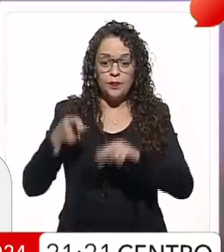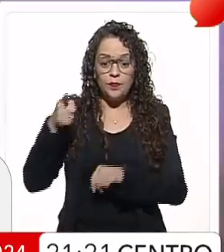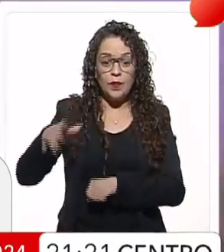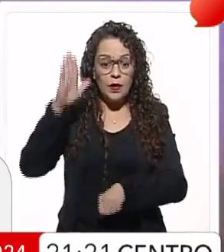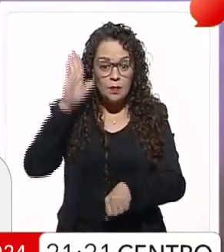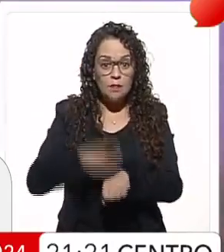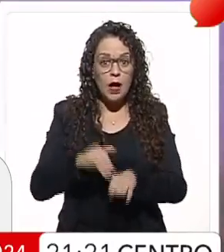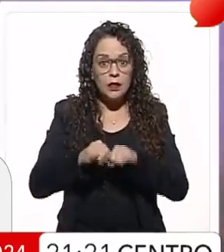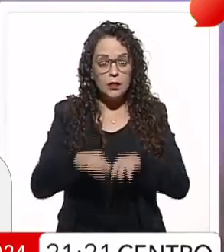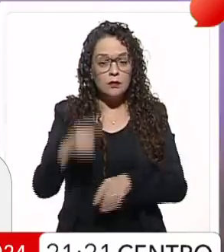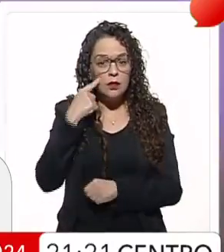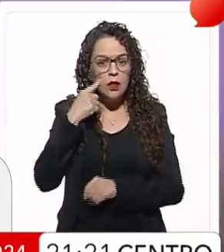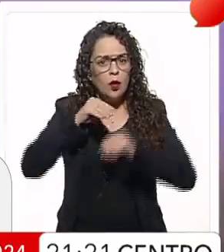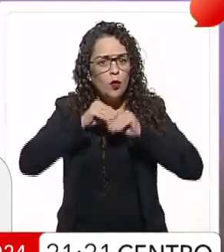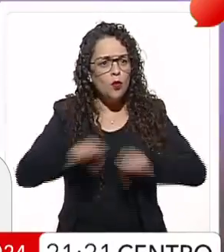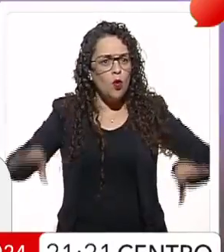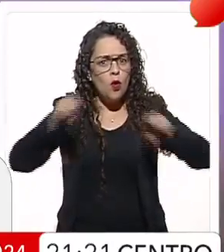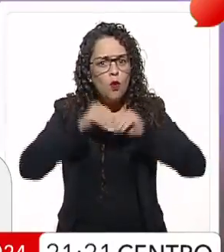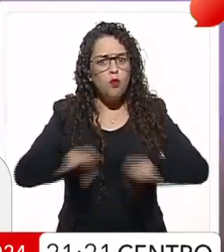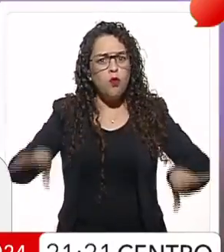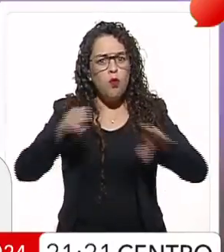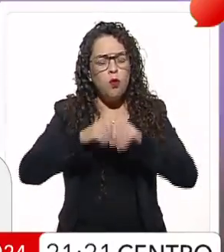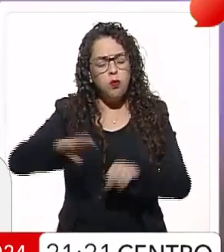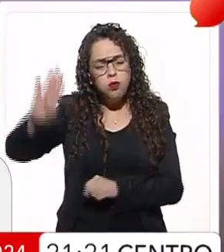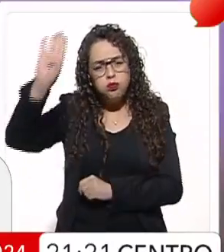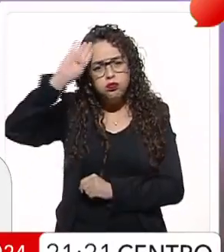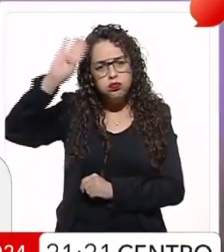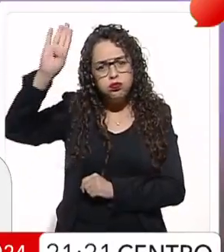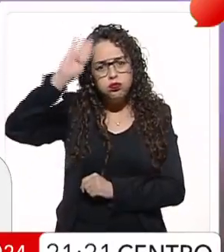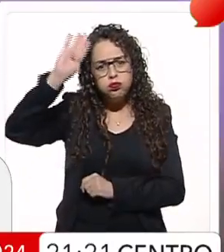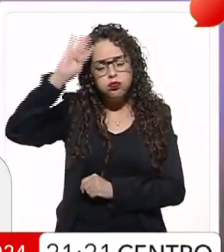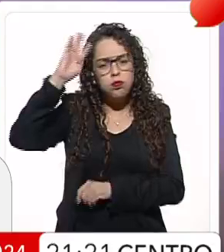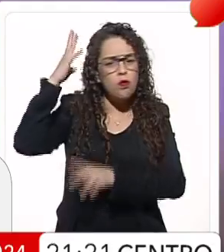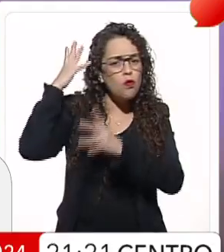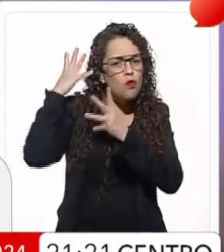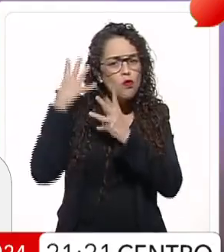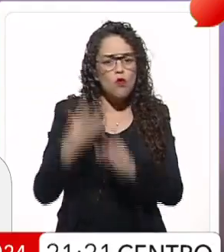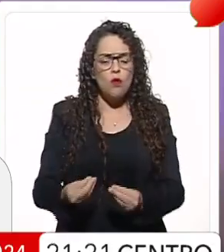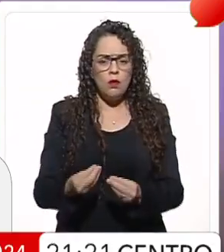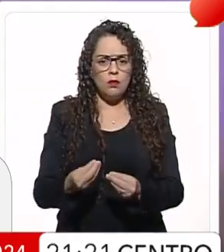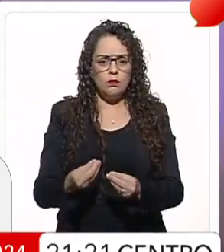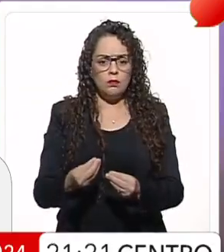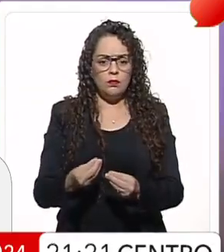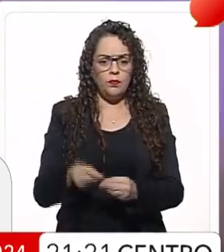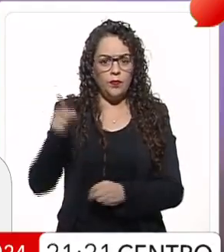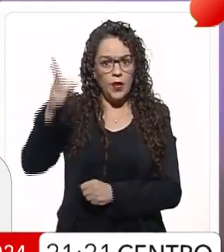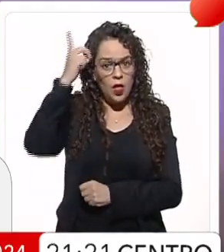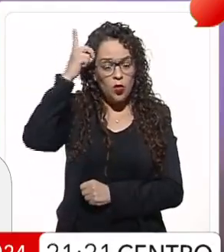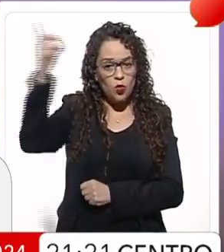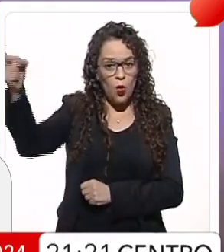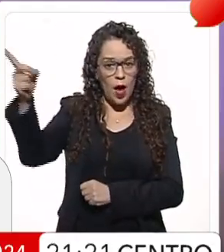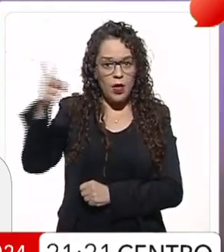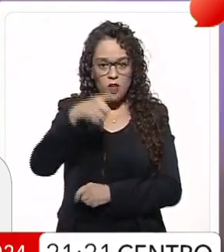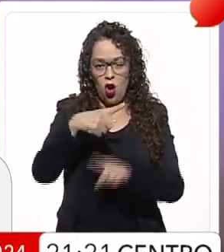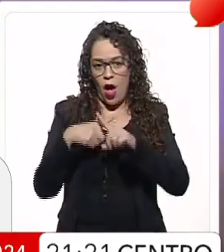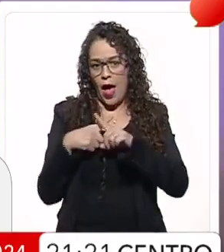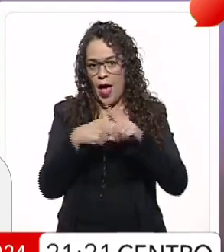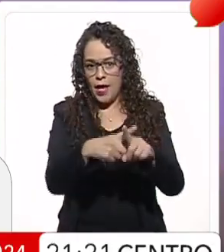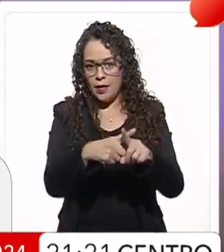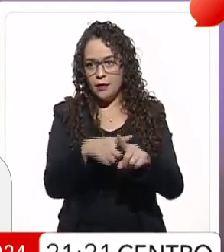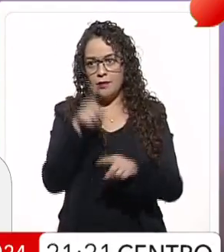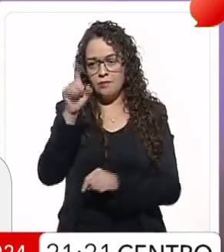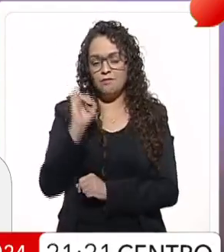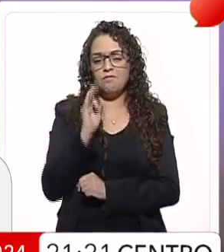virales, ¿no? Y luego también creo que es importante el elemento que el dueño de la plataforma X ha sido partícipe